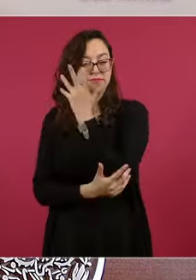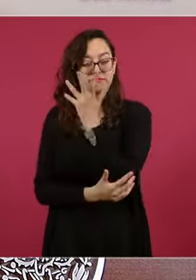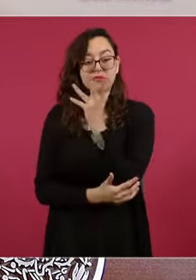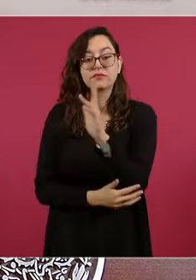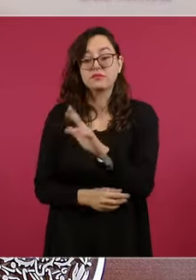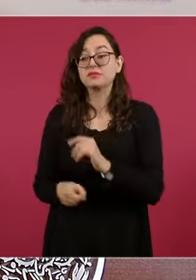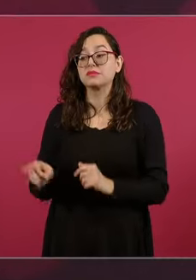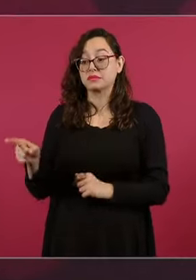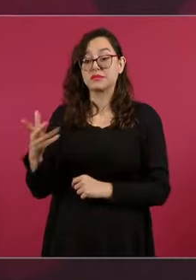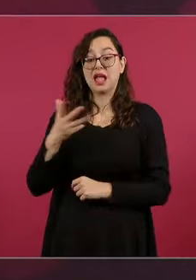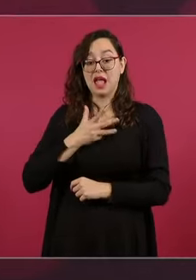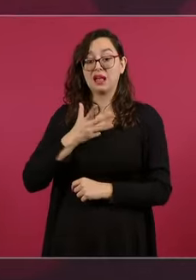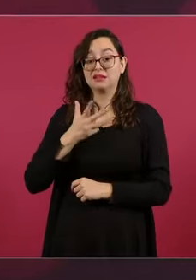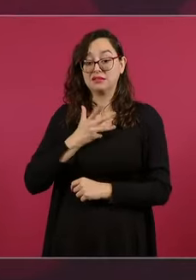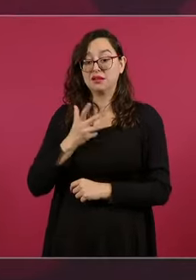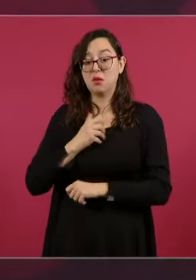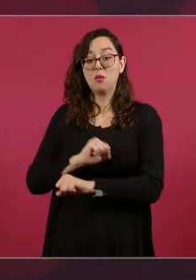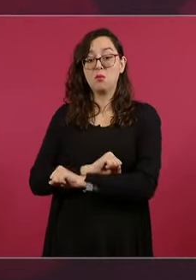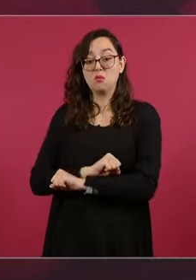había